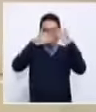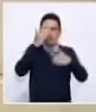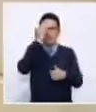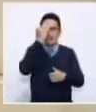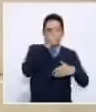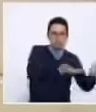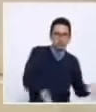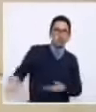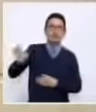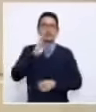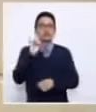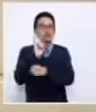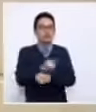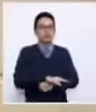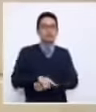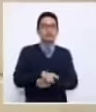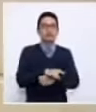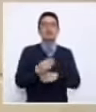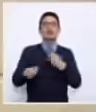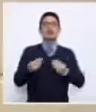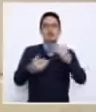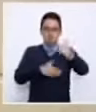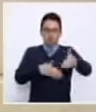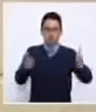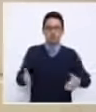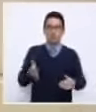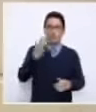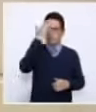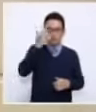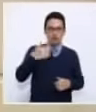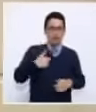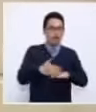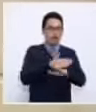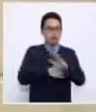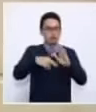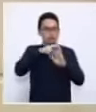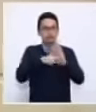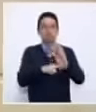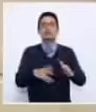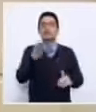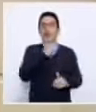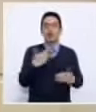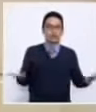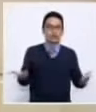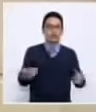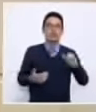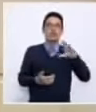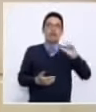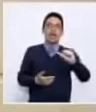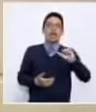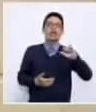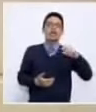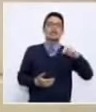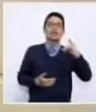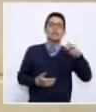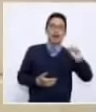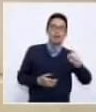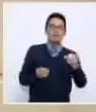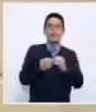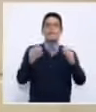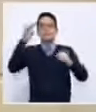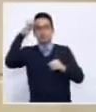personas? ¿Qué se está haciendo en esas fronteras? ¿Por qué no son reguladas? ¿Dónde está el ICA, el IBIMA? ¿Dónde está la policía